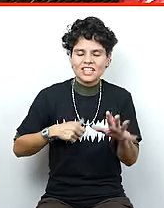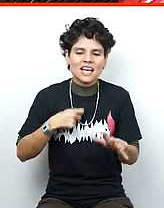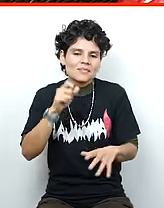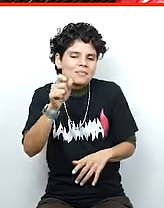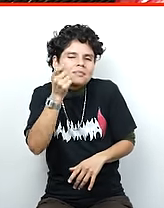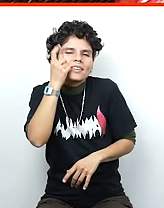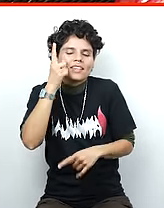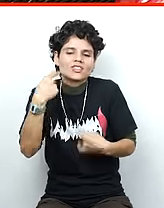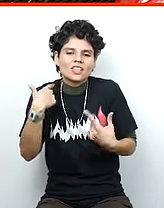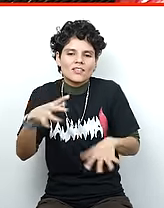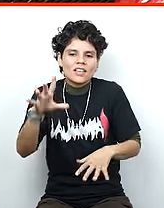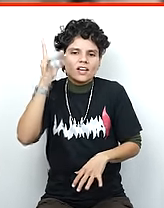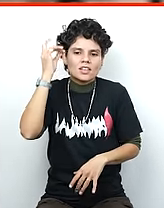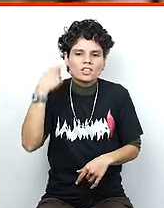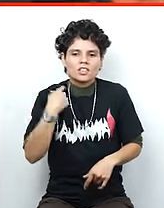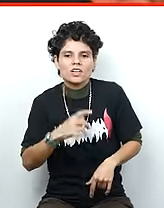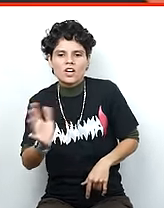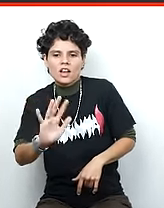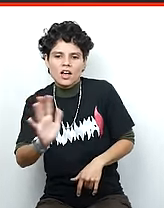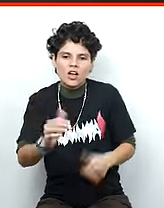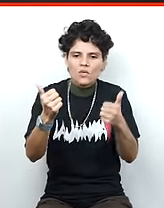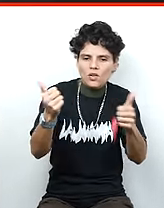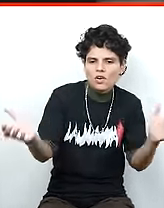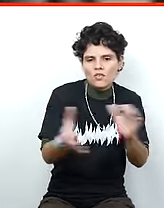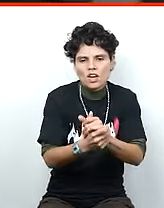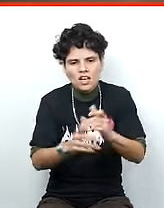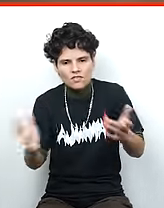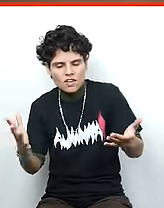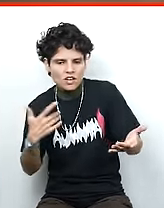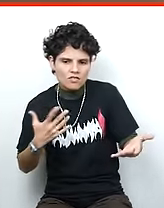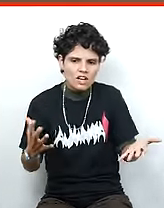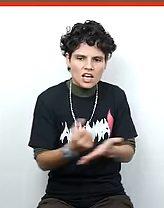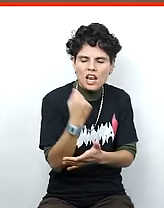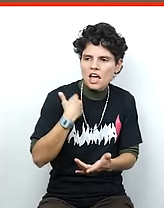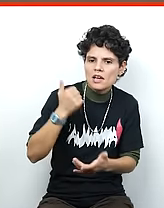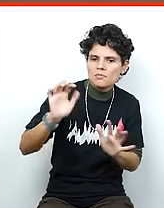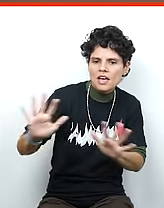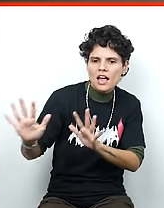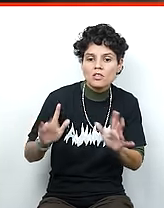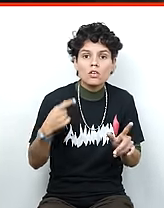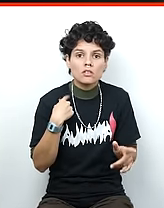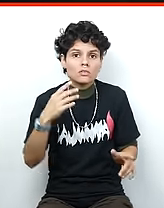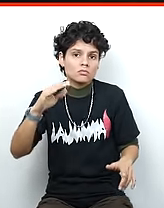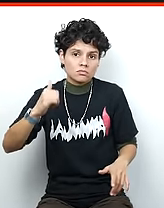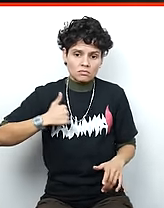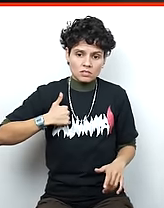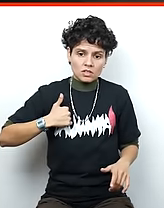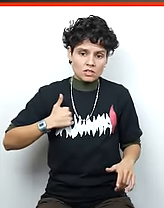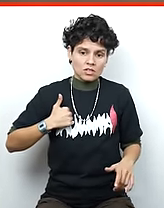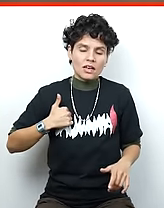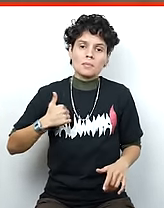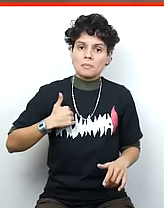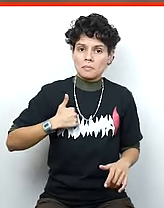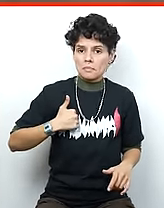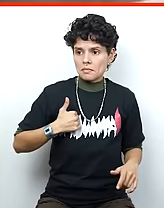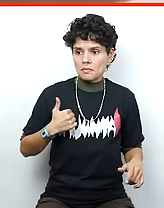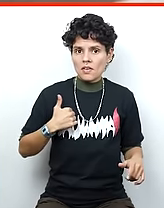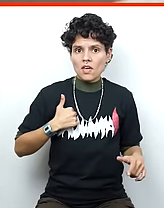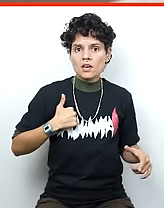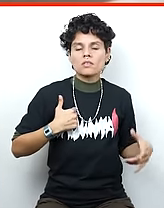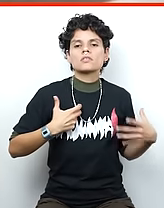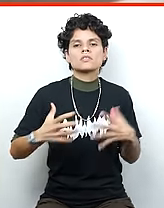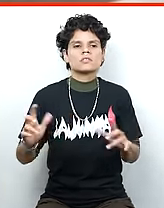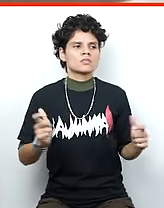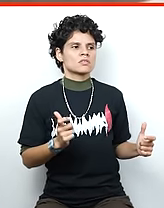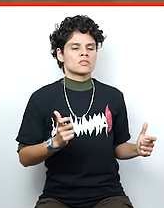que ya que estaba acá, pues, porque, bueno, hermano, bacán, llegaste, bueno, y hay cualquier gente aquí esperando a te jugar, y ahí era un policía del FBI, de la PDI. Y